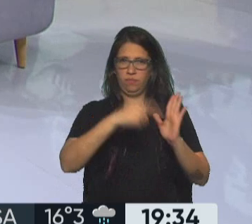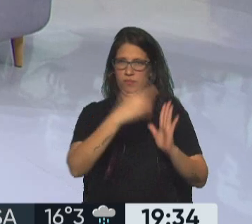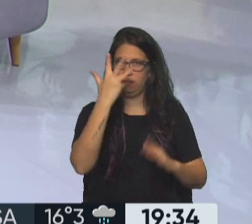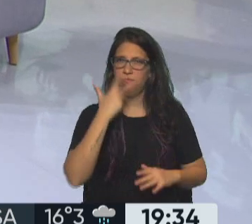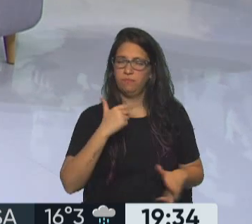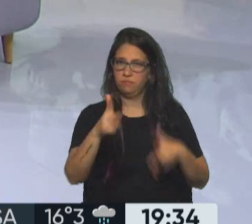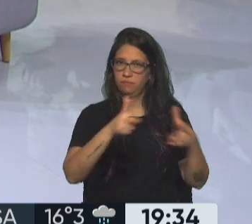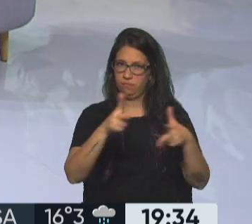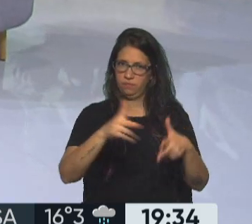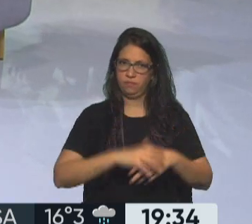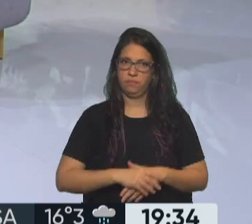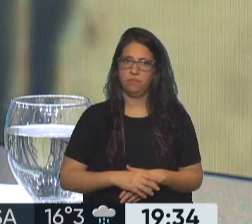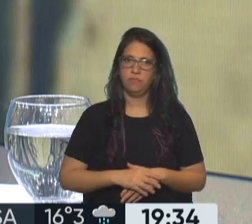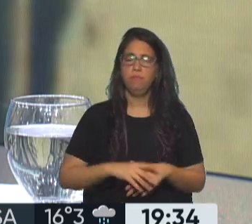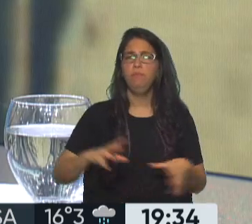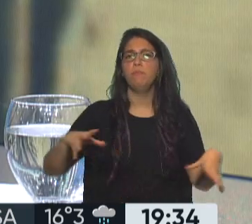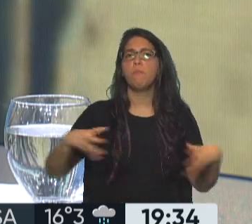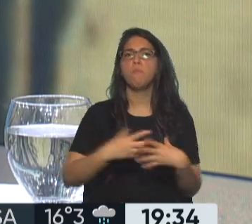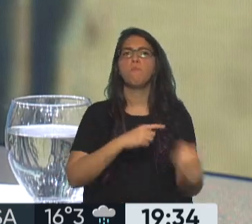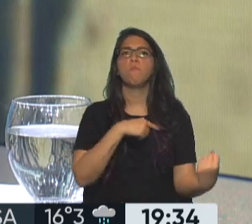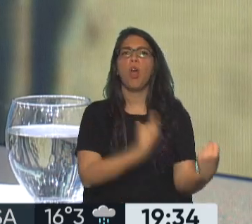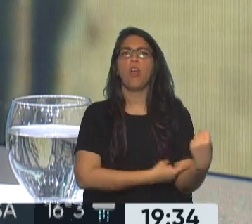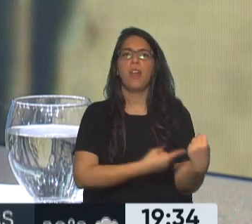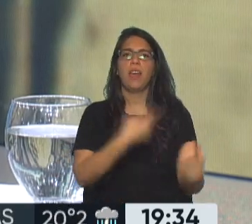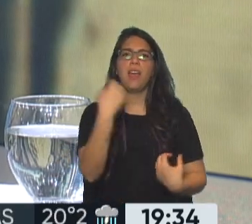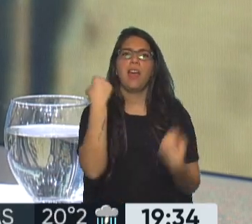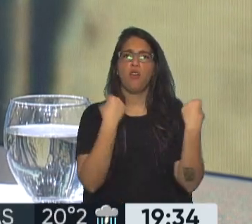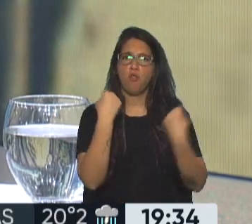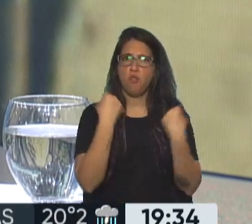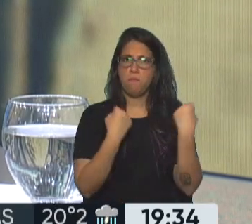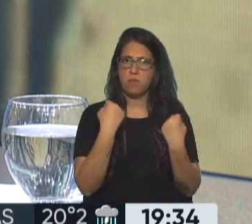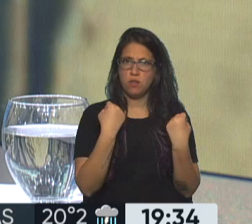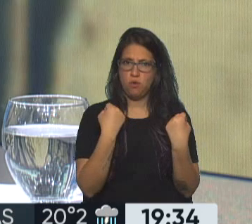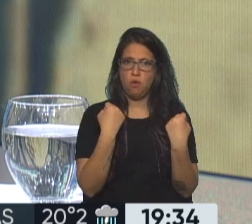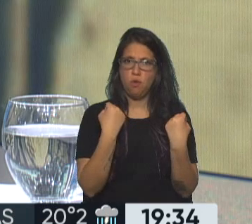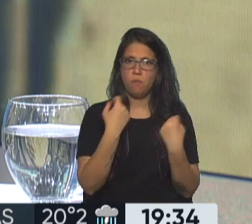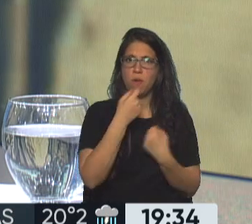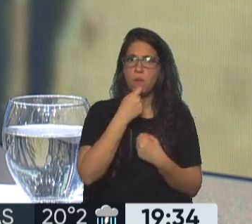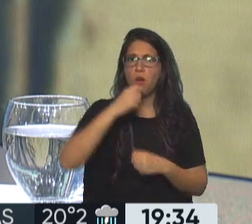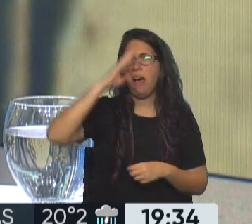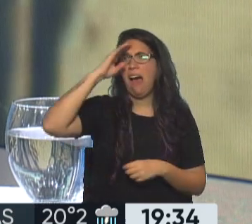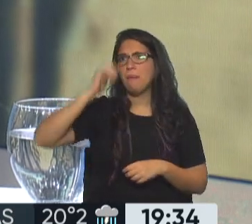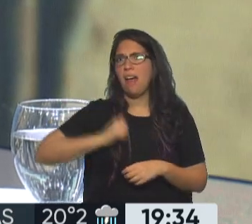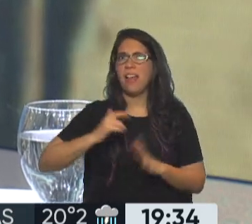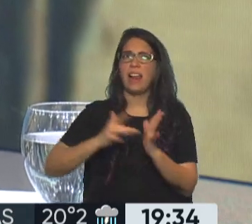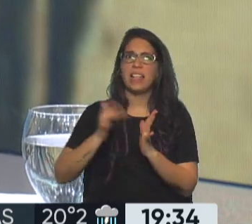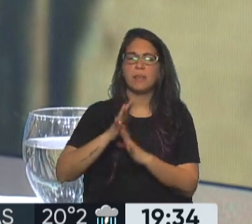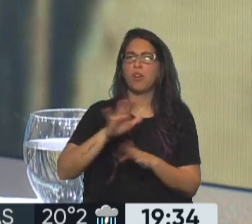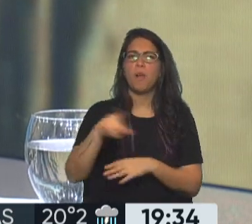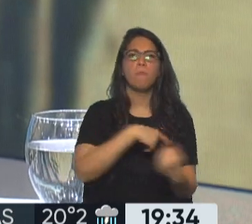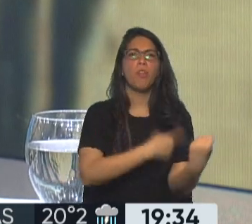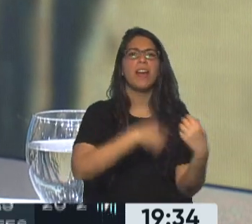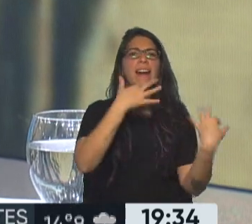poder económico, el poder real, después se utilizó a las Fuerzas Armadas, a la Iglesia, digo, ¿por qué el poder